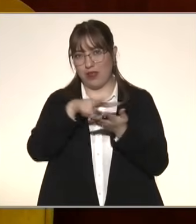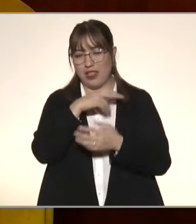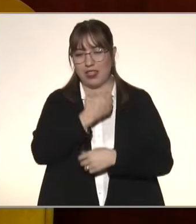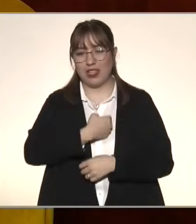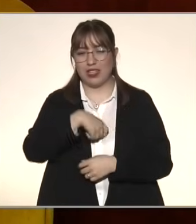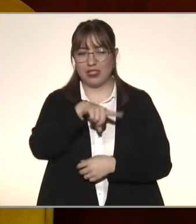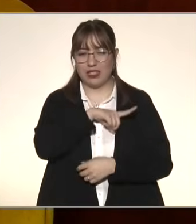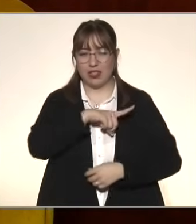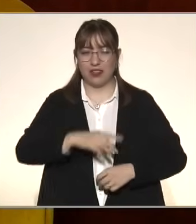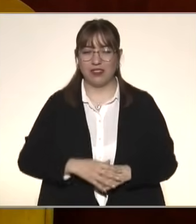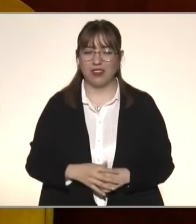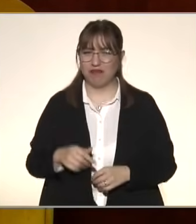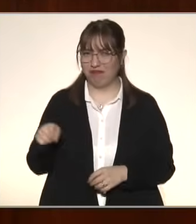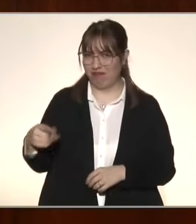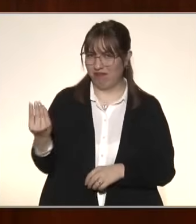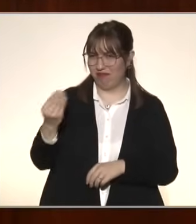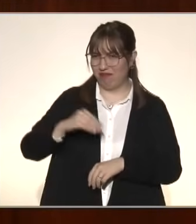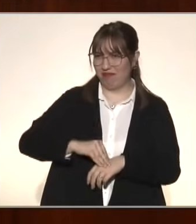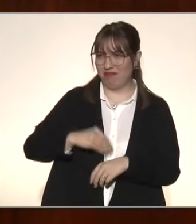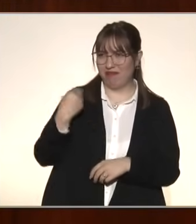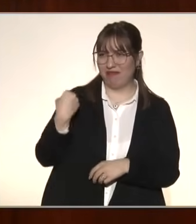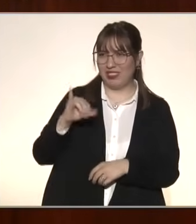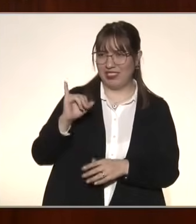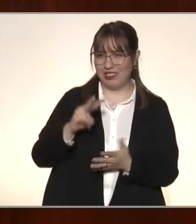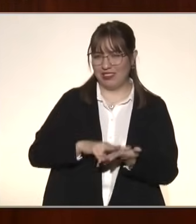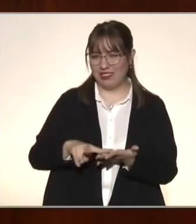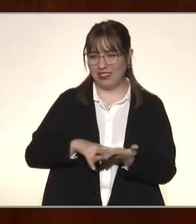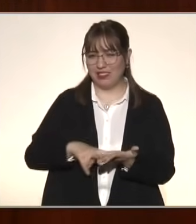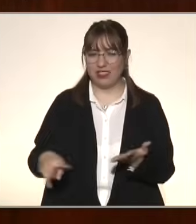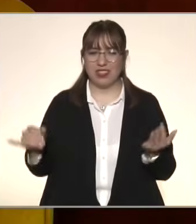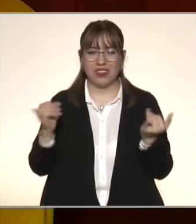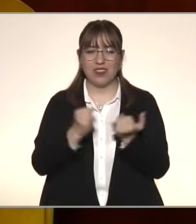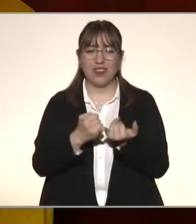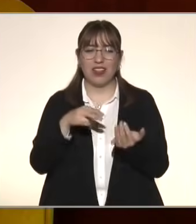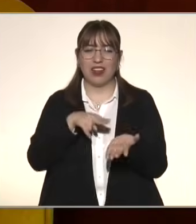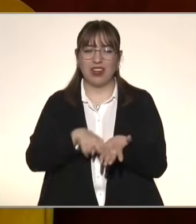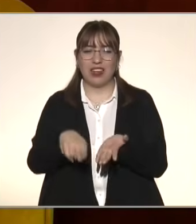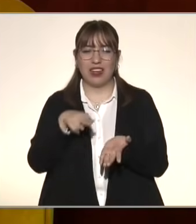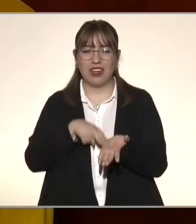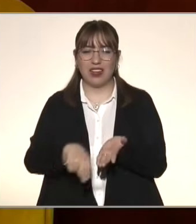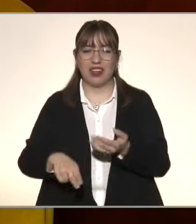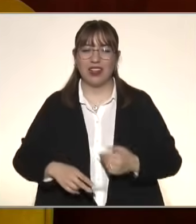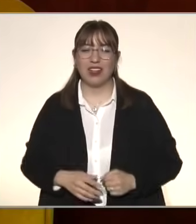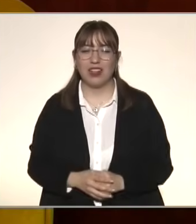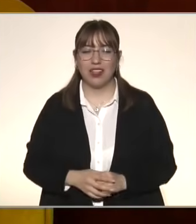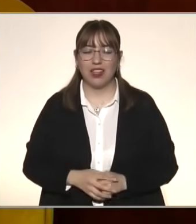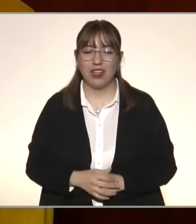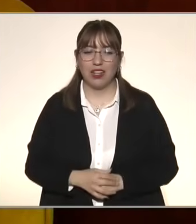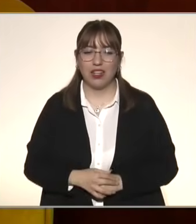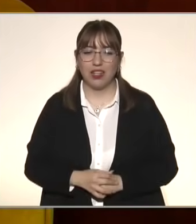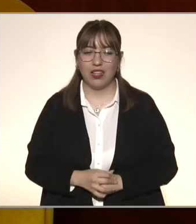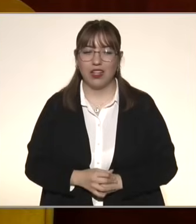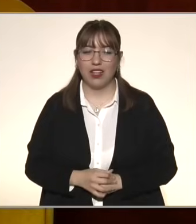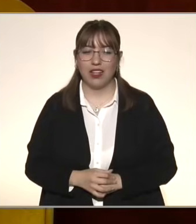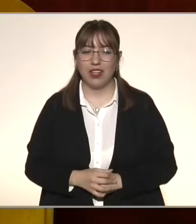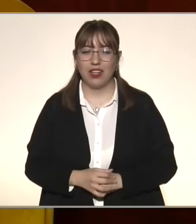ya aumentaron verde. Yo no me acuerdo que hubiera habido verde. No, y también hay negro, Cris, pero el negro ya significa otras cosas. ¿Y el negro qué